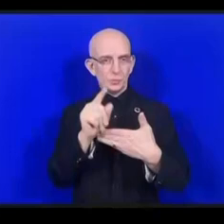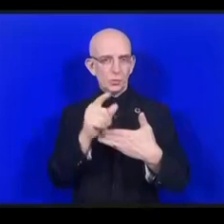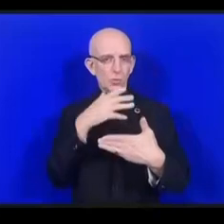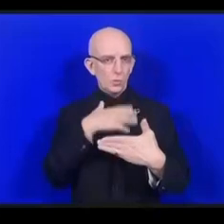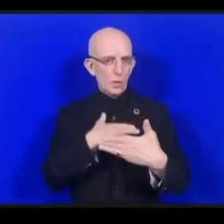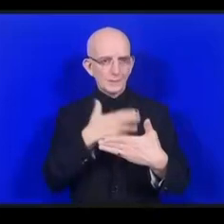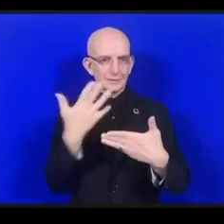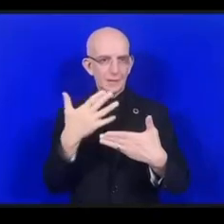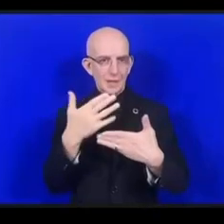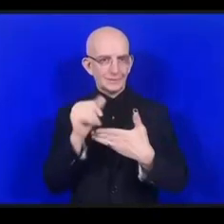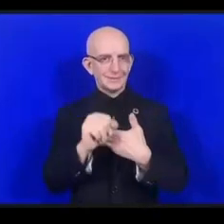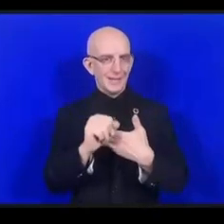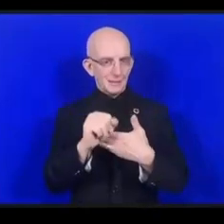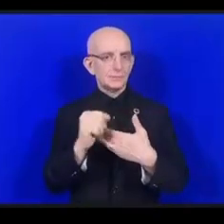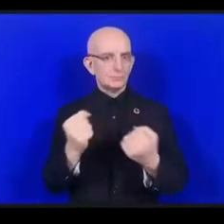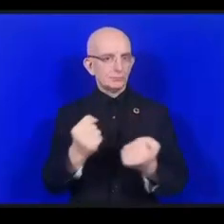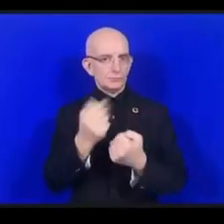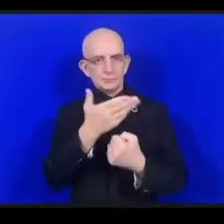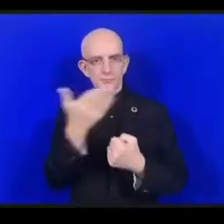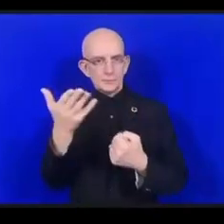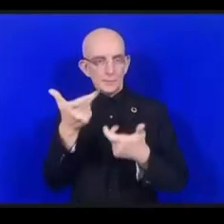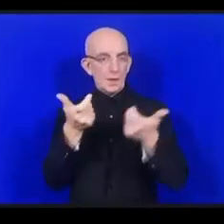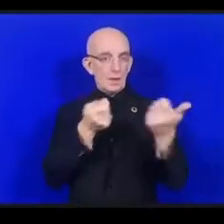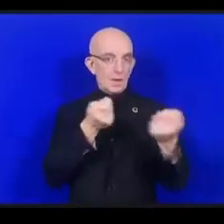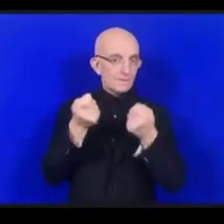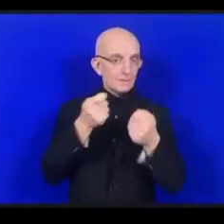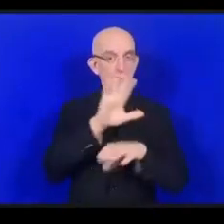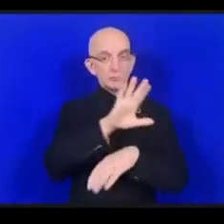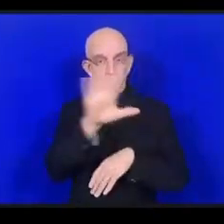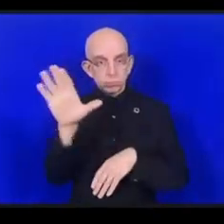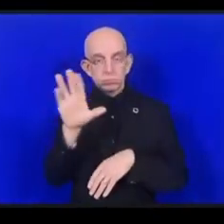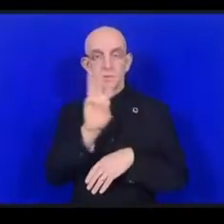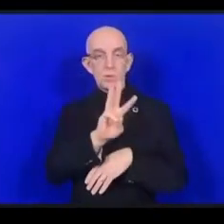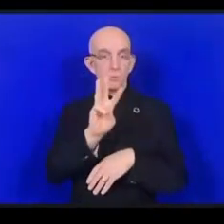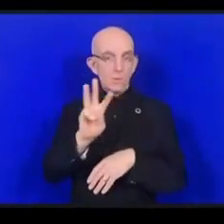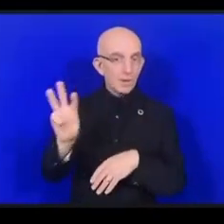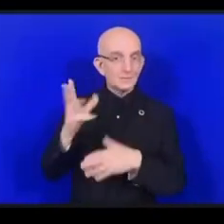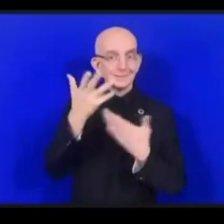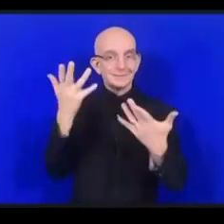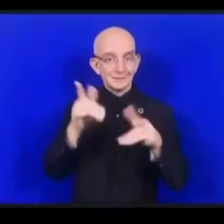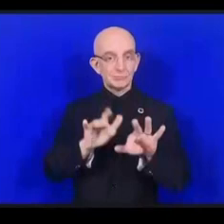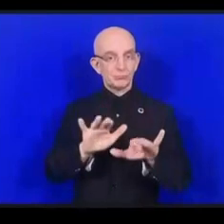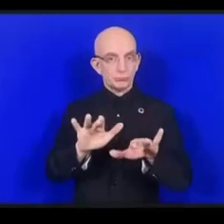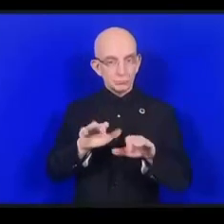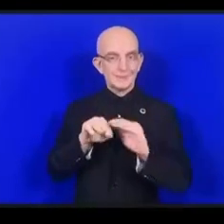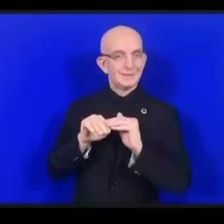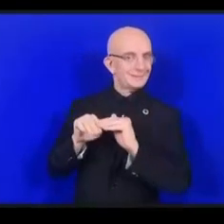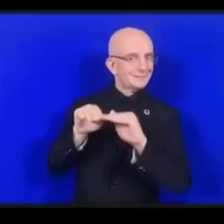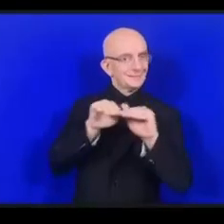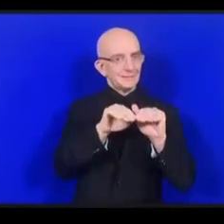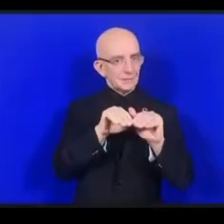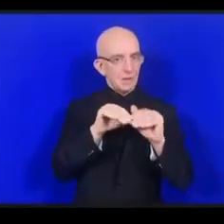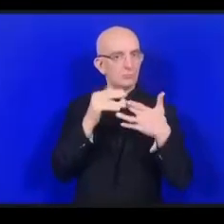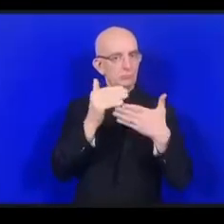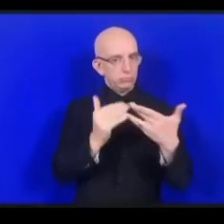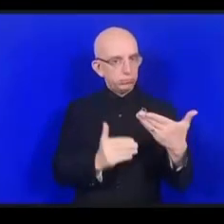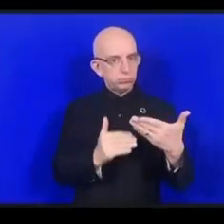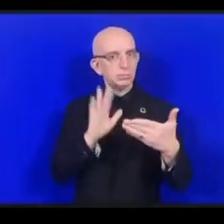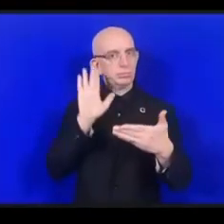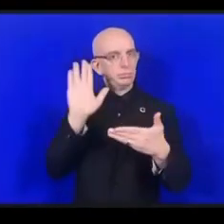podríamos que pedir que los gobiernos actores básicos establecieran una norma de